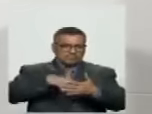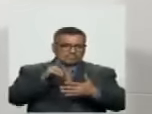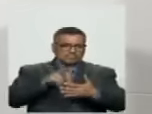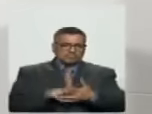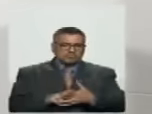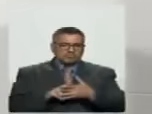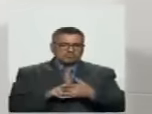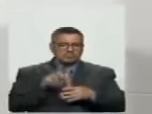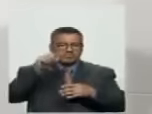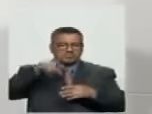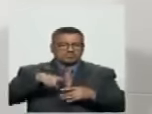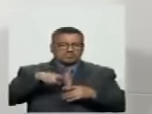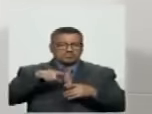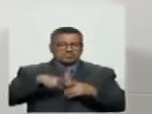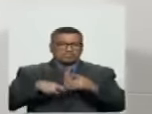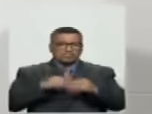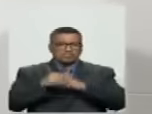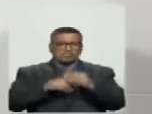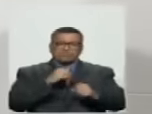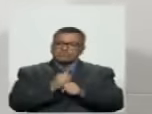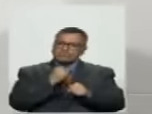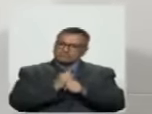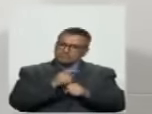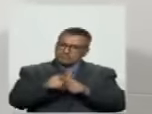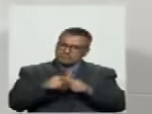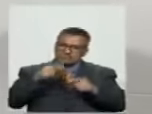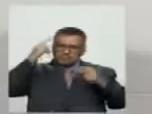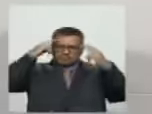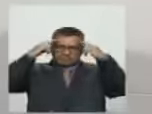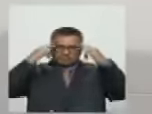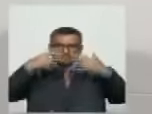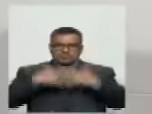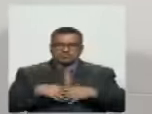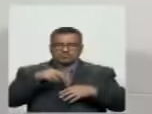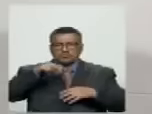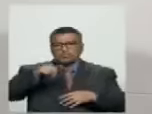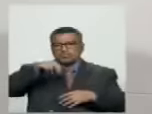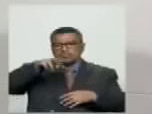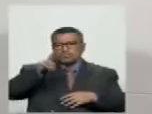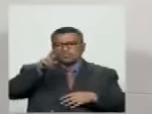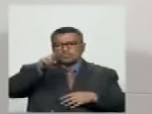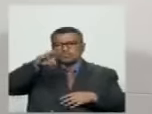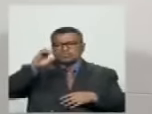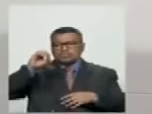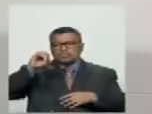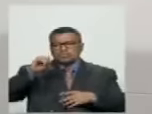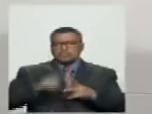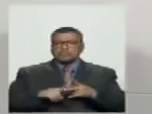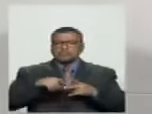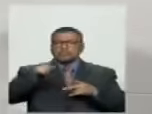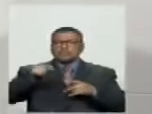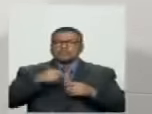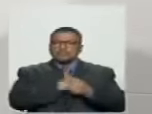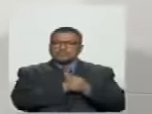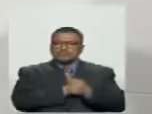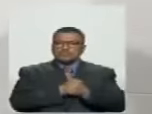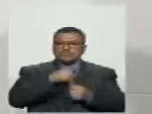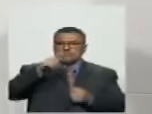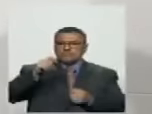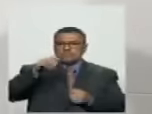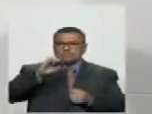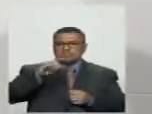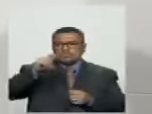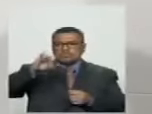Las sustancias que rigen el funcionamiento del cerebro humano se llaman neurotransmisores. La sustancia del afecto se llama